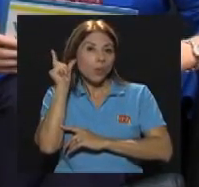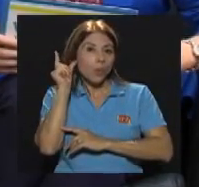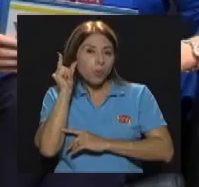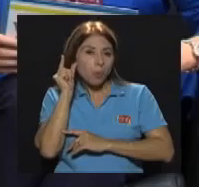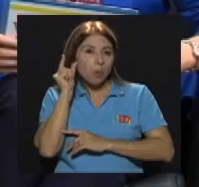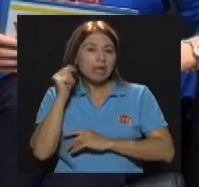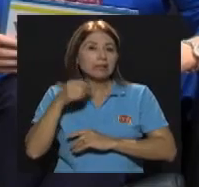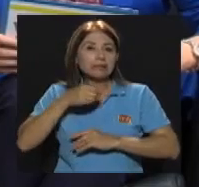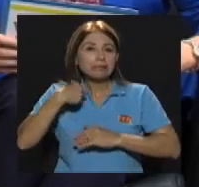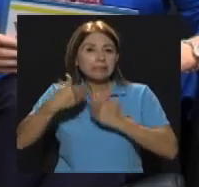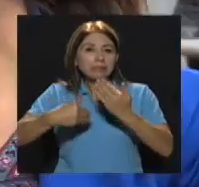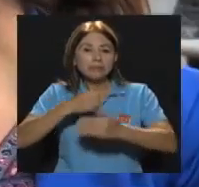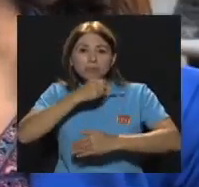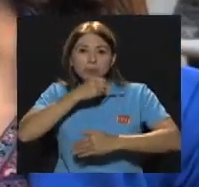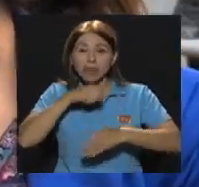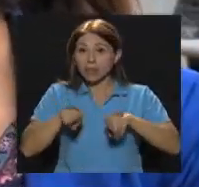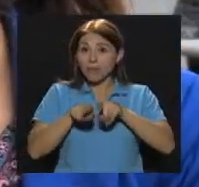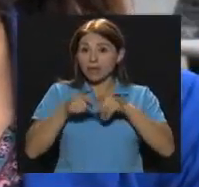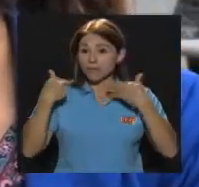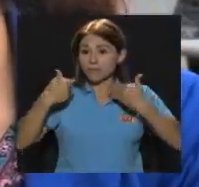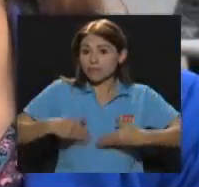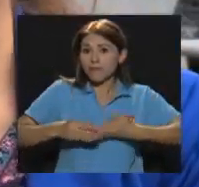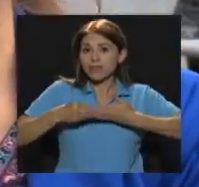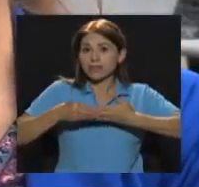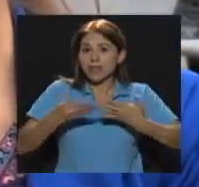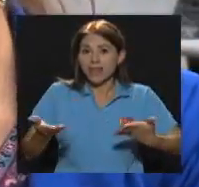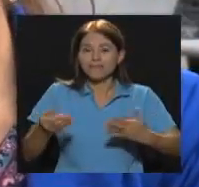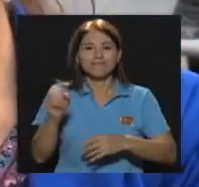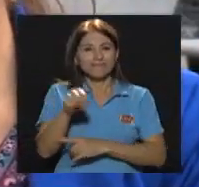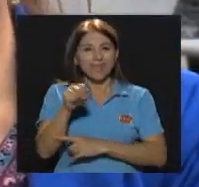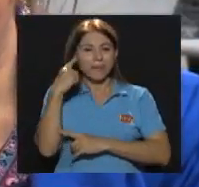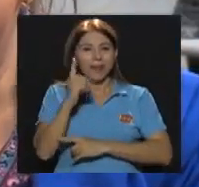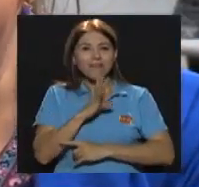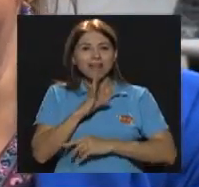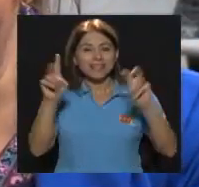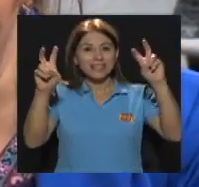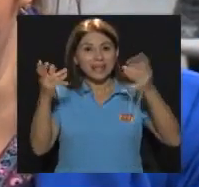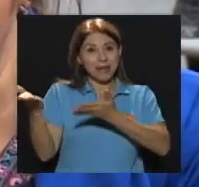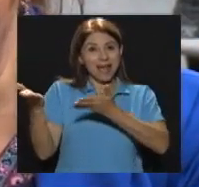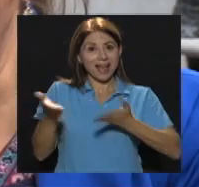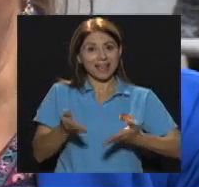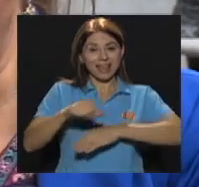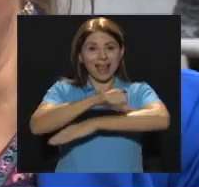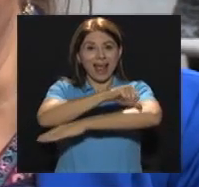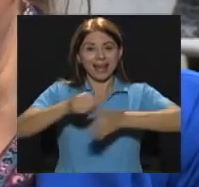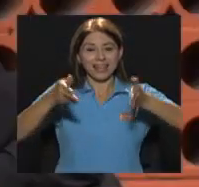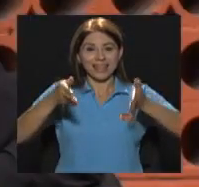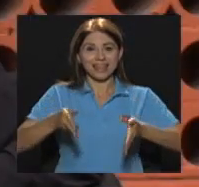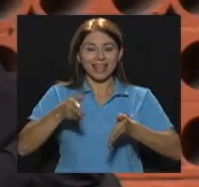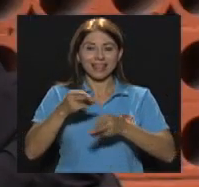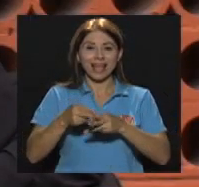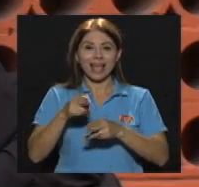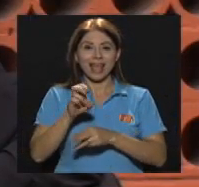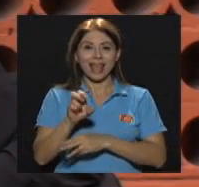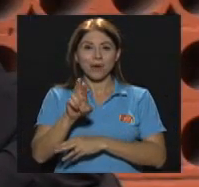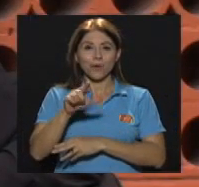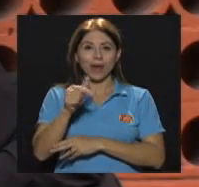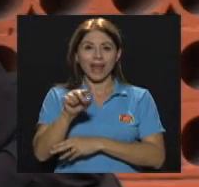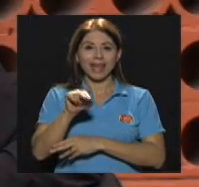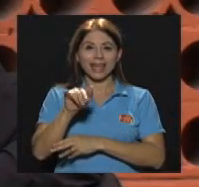la flexibilidad incluso, ¿verdad? Y por eso, Saúl, para abordar esta temática nos acompaña la arquitecta Eugenia Solís. Ella es máster